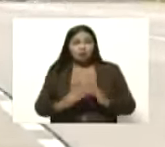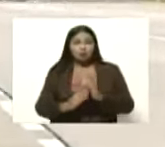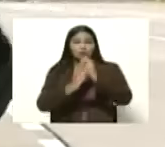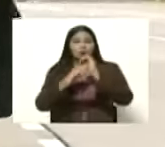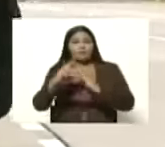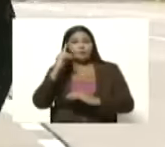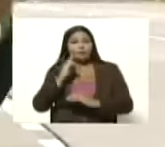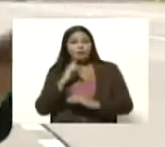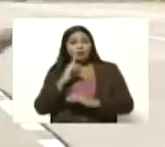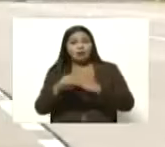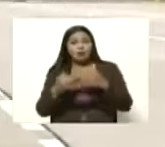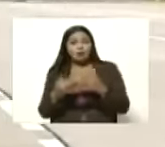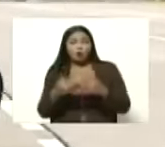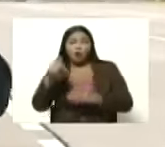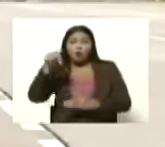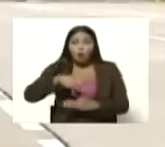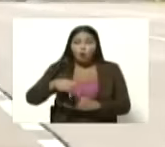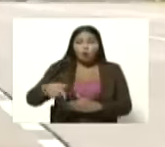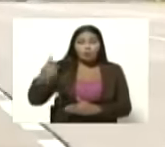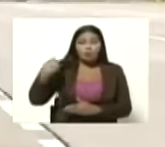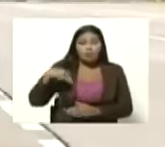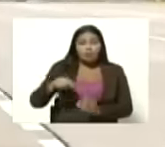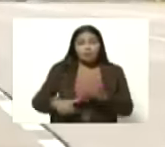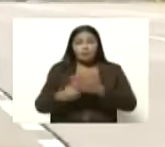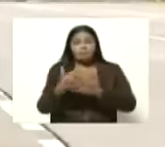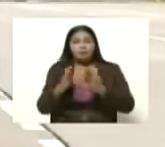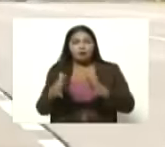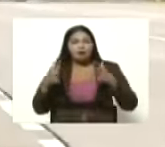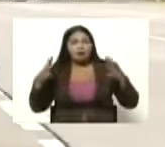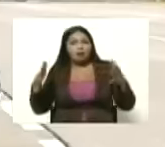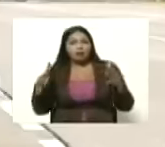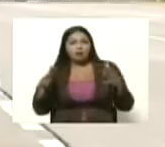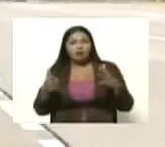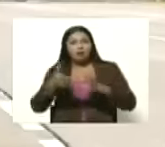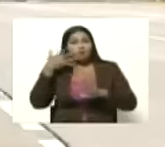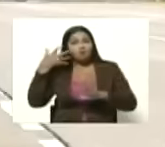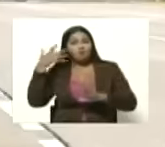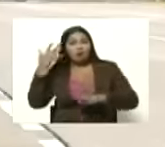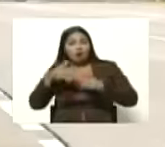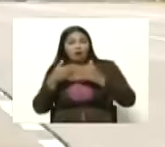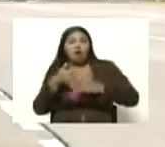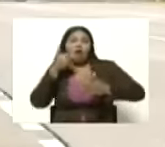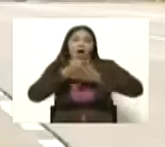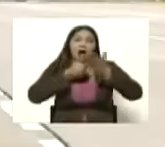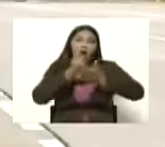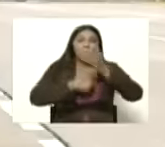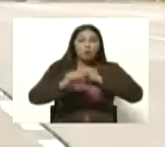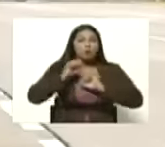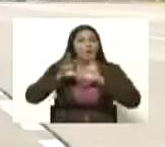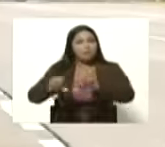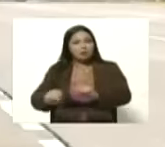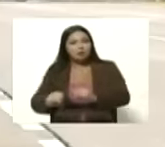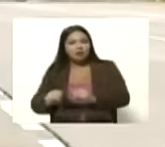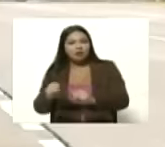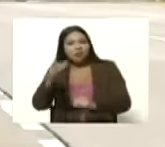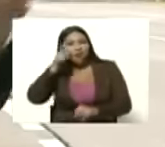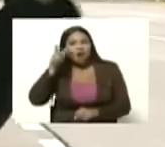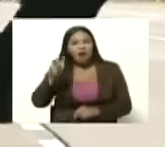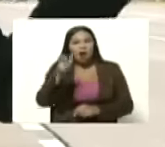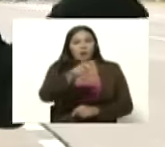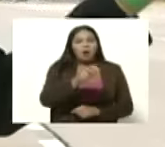bolivariana y que hoy tiene su más grande esplendor en la lucha antiimperialista del pueblo